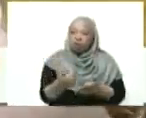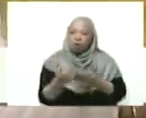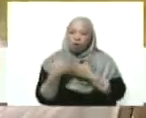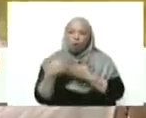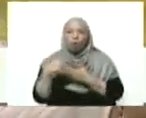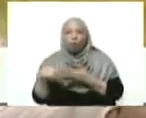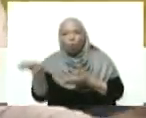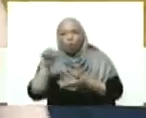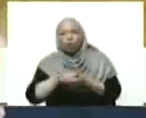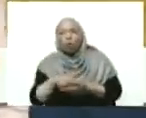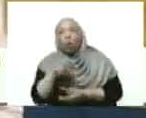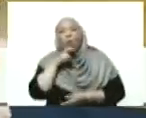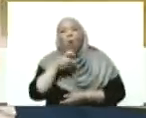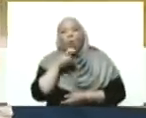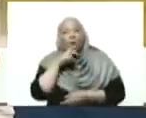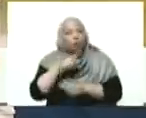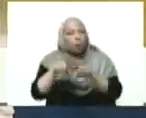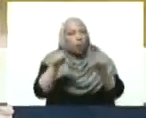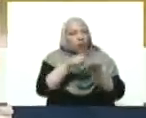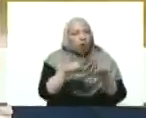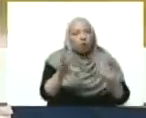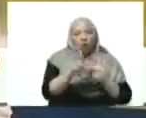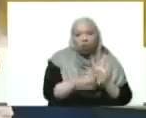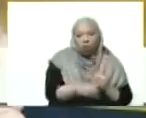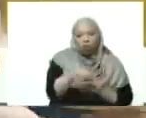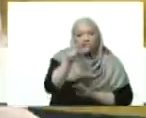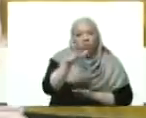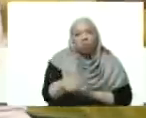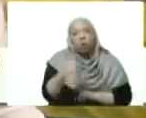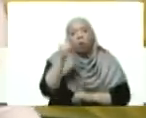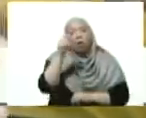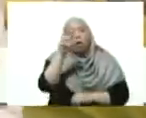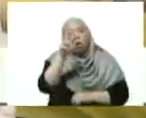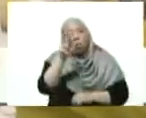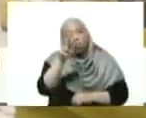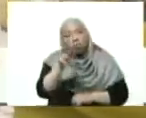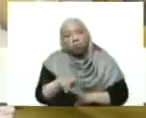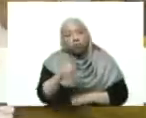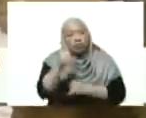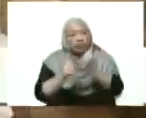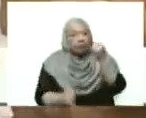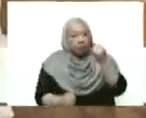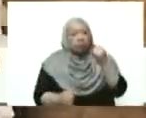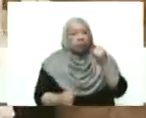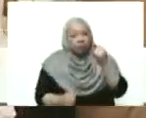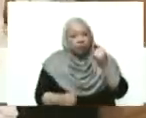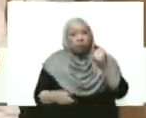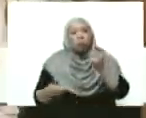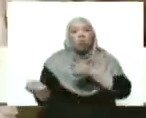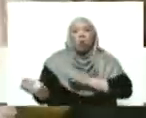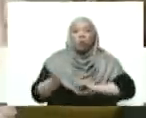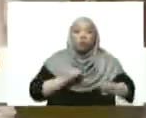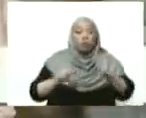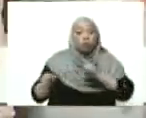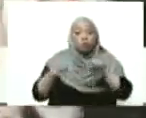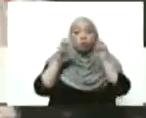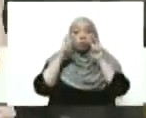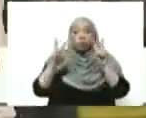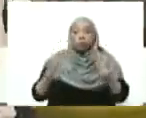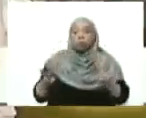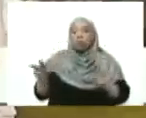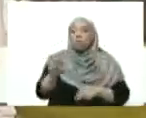Venezuela. ¿Cuáles han sido las reacciones durante los últimos días respecto a este tema? Hemos visto la movilización del